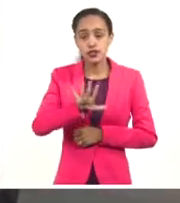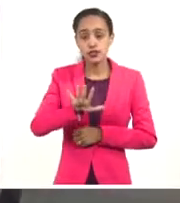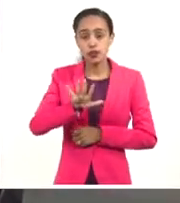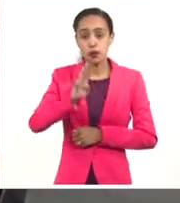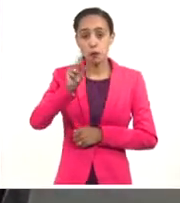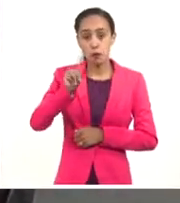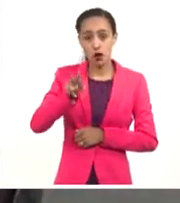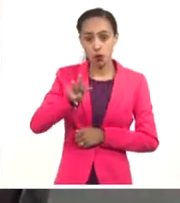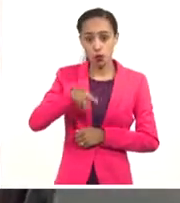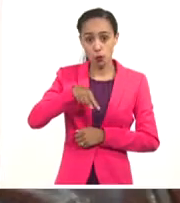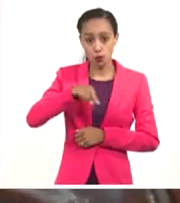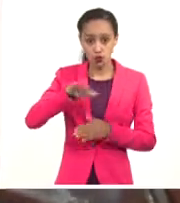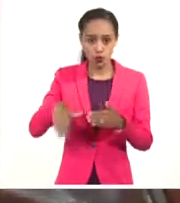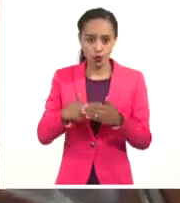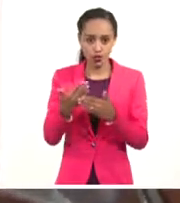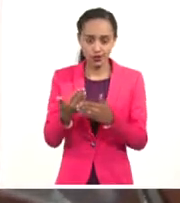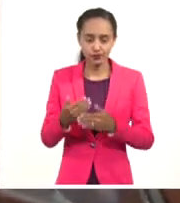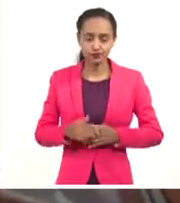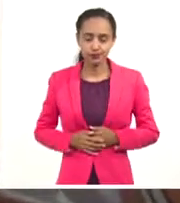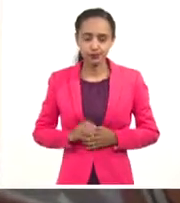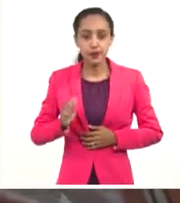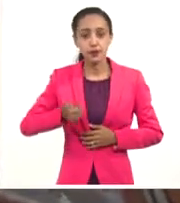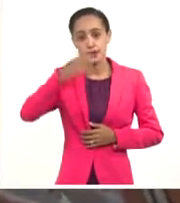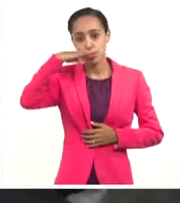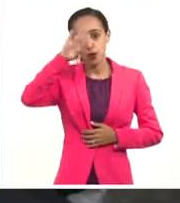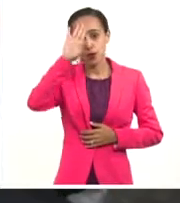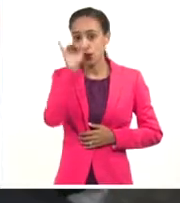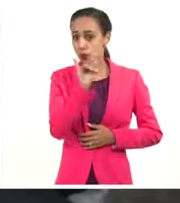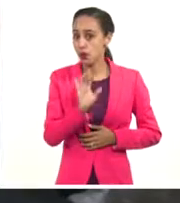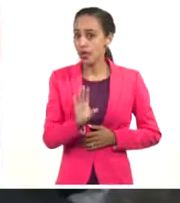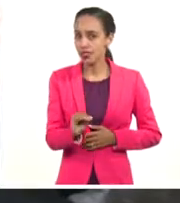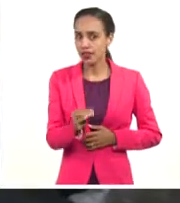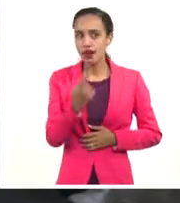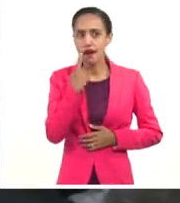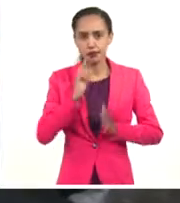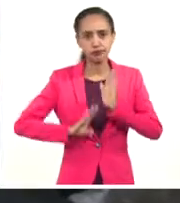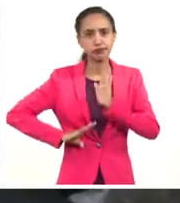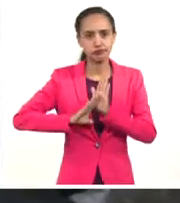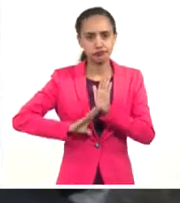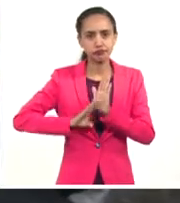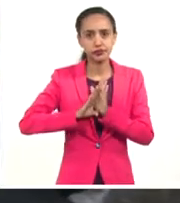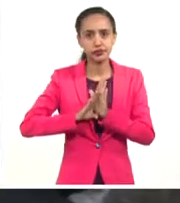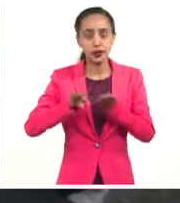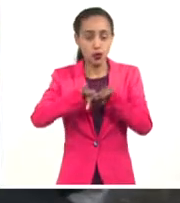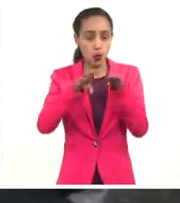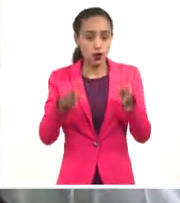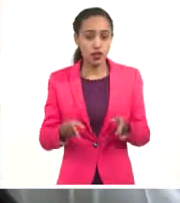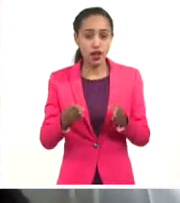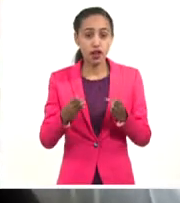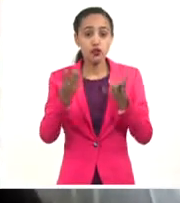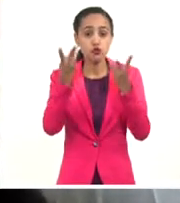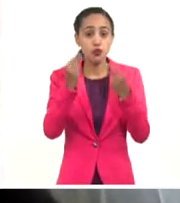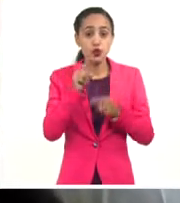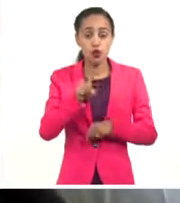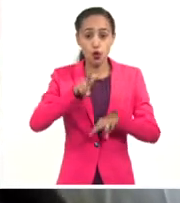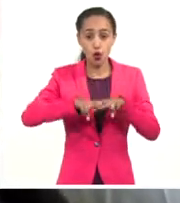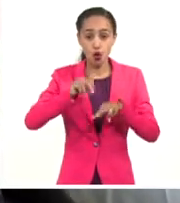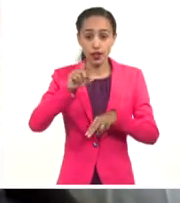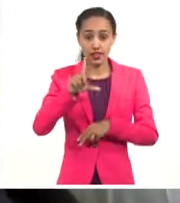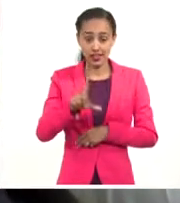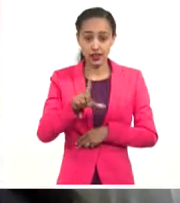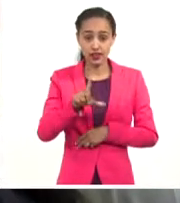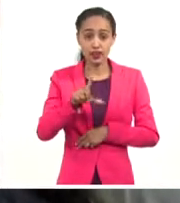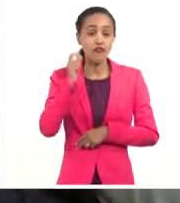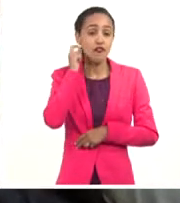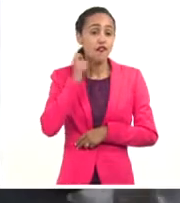en las próximas jornadas díaz canel también resaltó los adelantos en la unidad una de los dineros central de felton lo